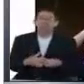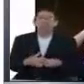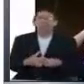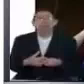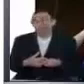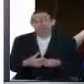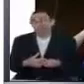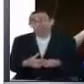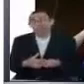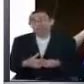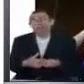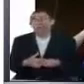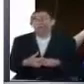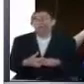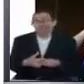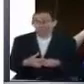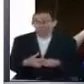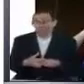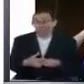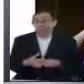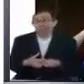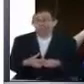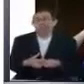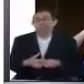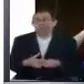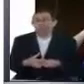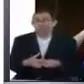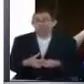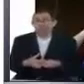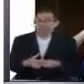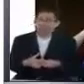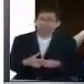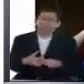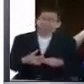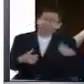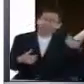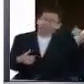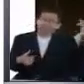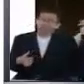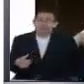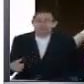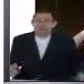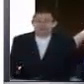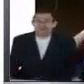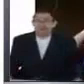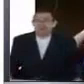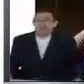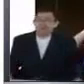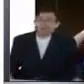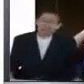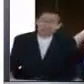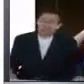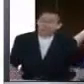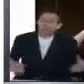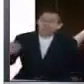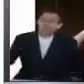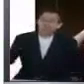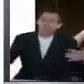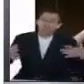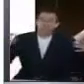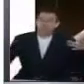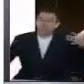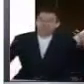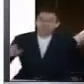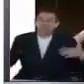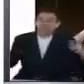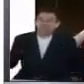vienen desde atrás, antes de usted nacer. Los demonios, muchos demonios de ustedes están desde atrás. Muchos. Y por eso que